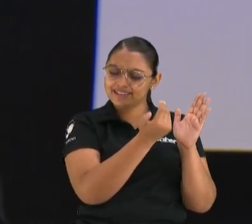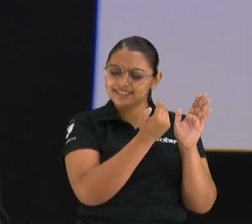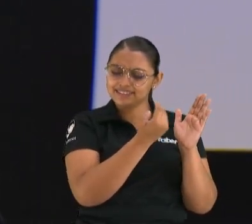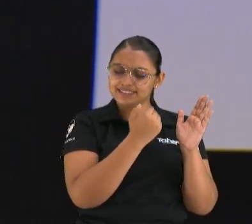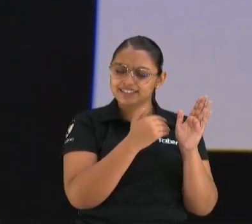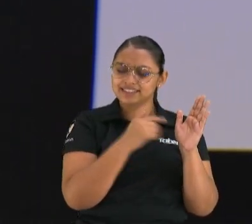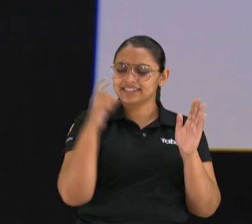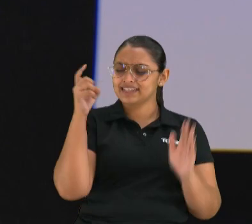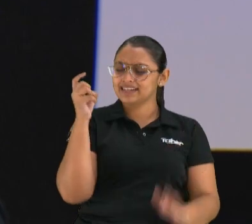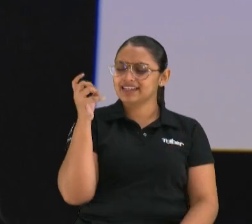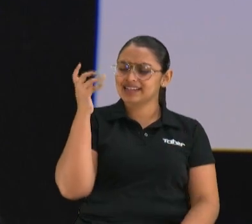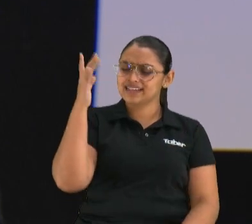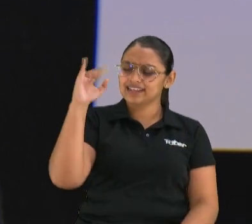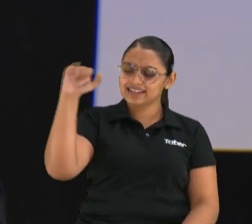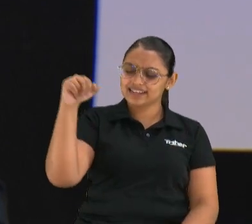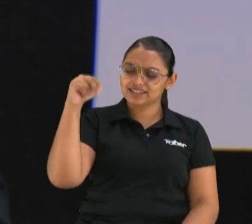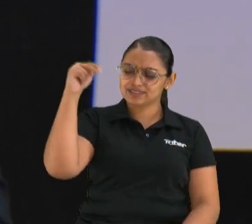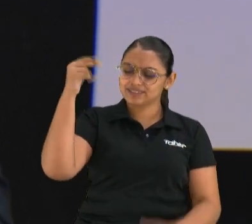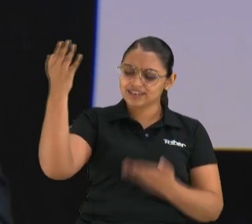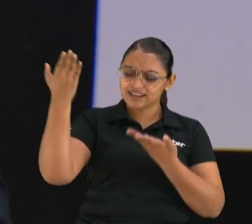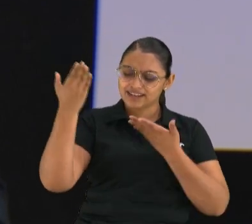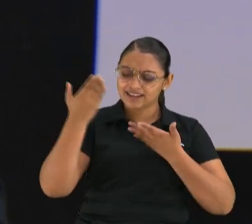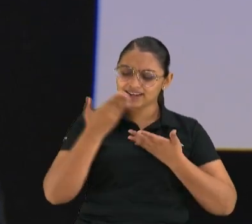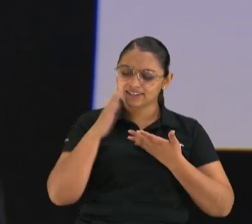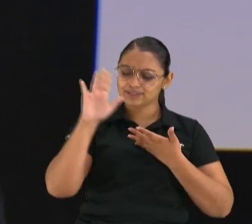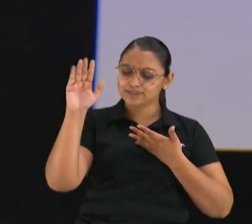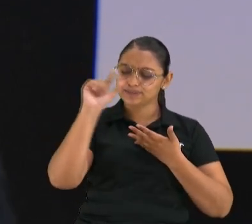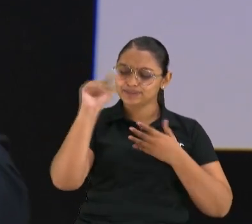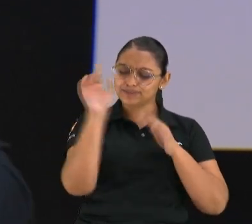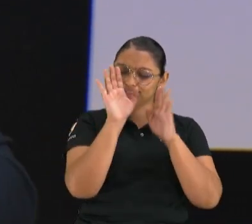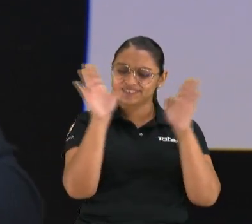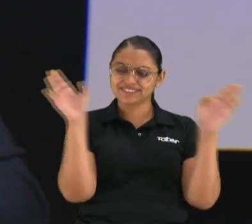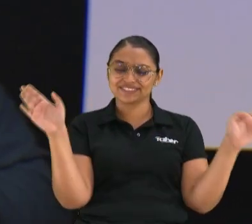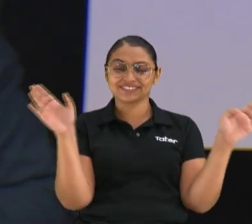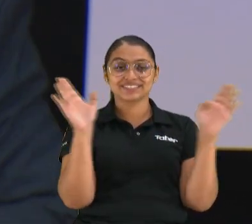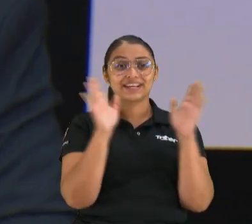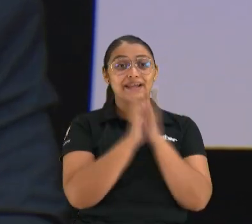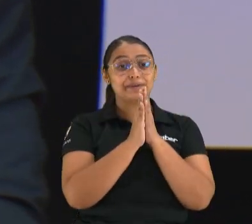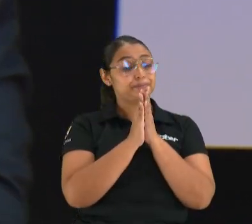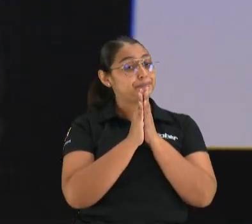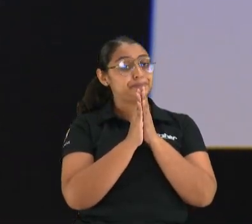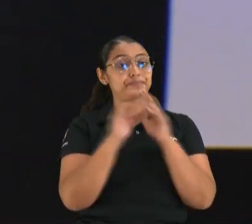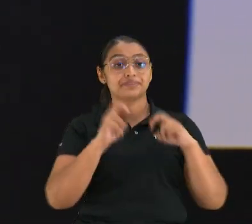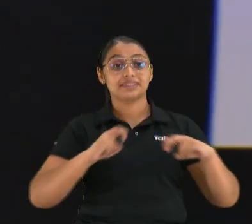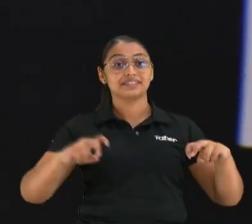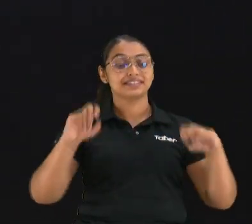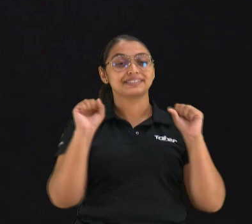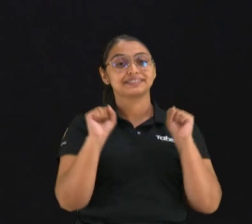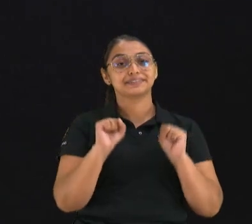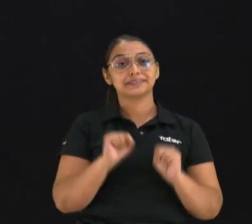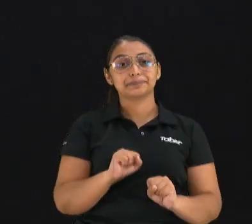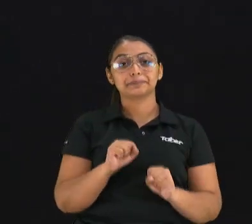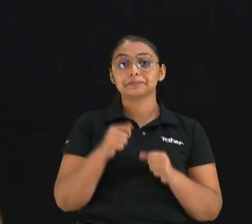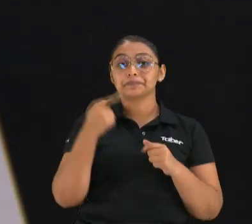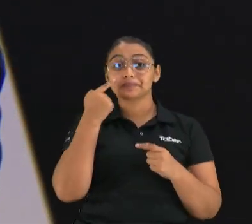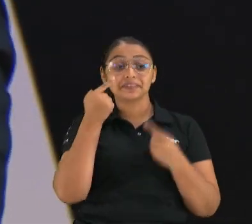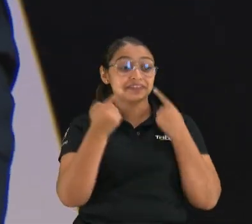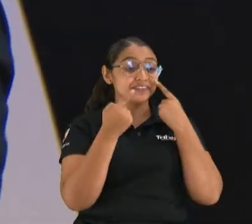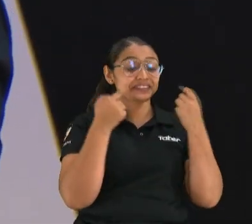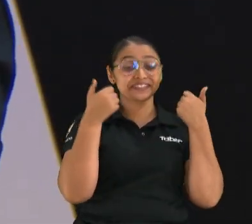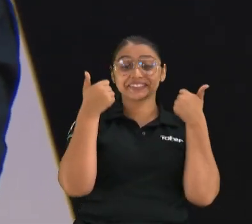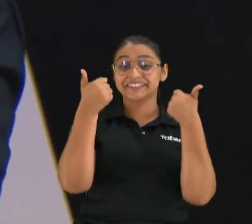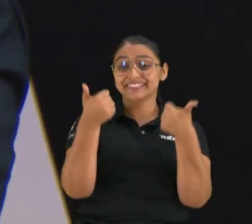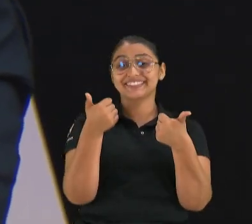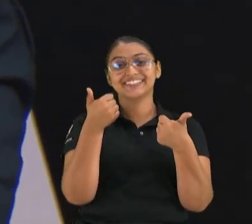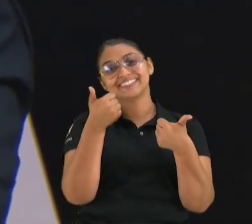de Jesucristo lo pedimos en Acción de Gracias en Cristo Jesús en la iglesia dice amén puede sentarse amigos y hermanos que bueno verles en la casa del